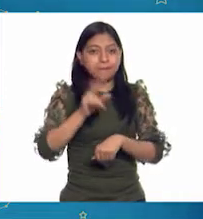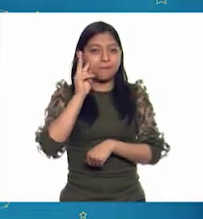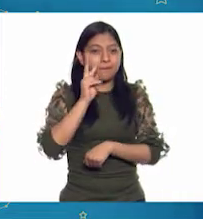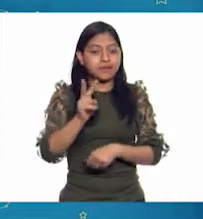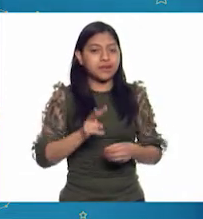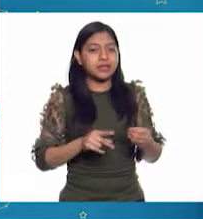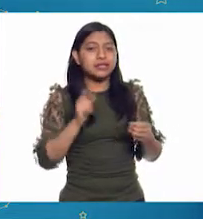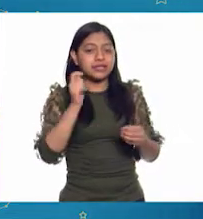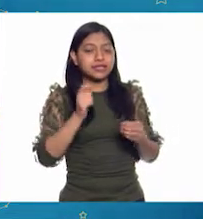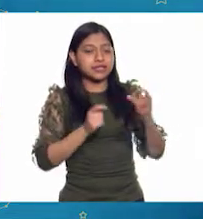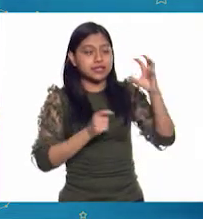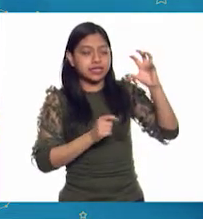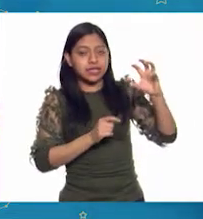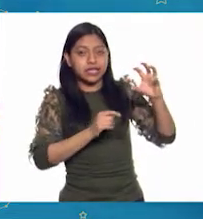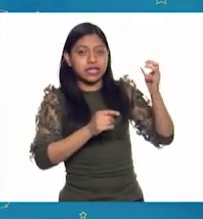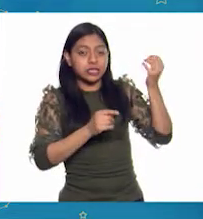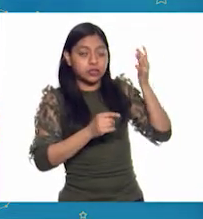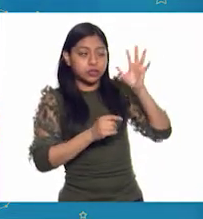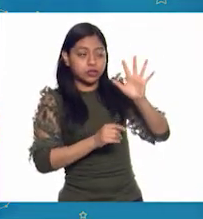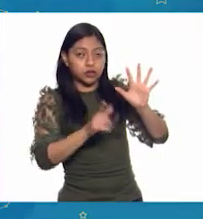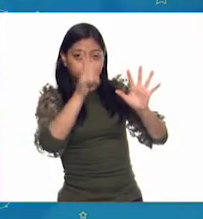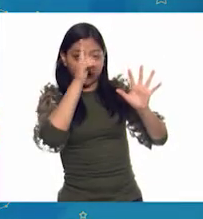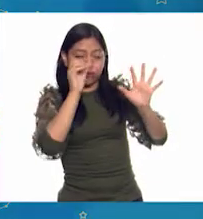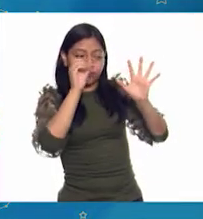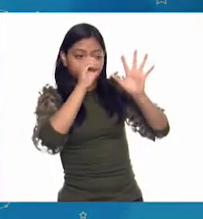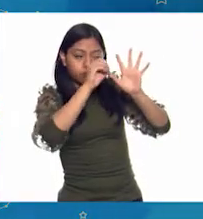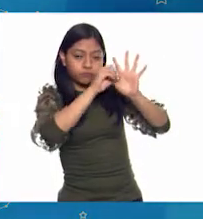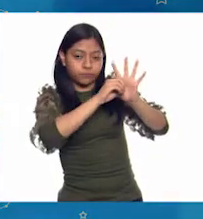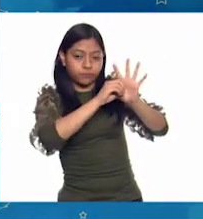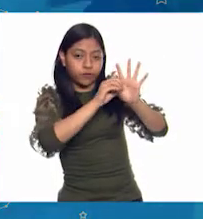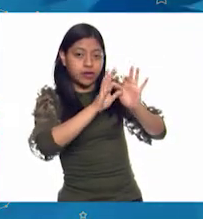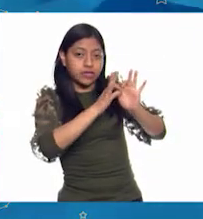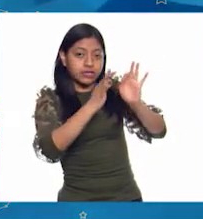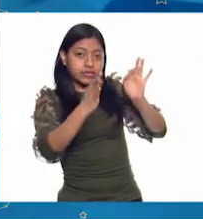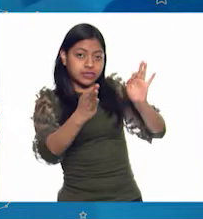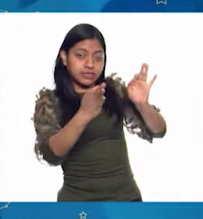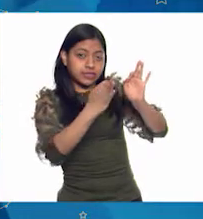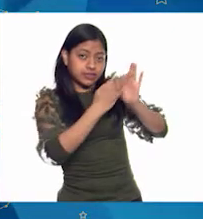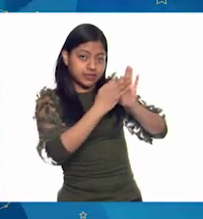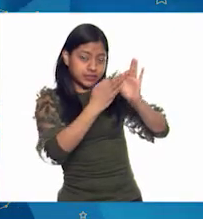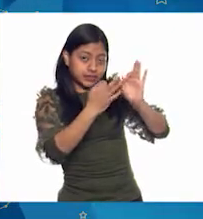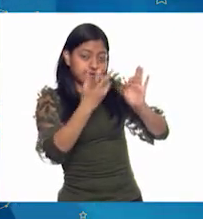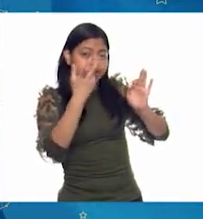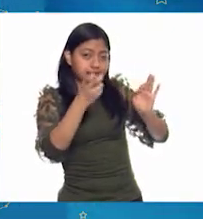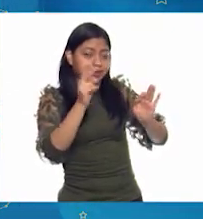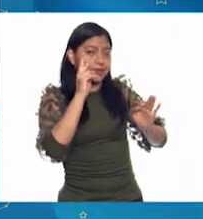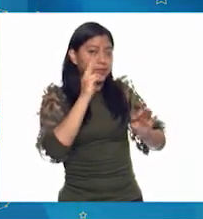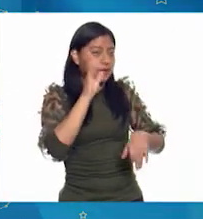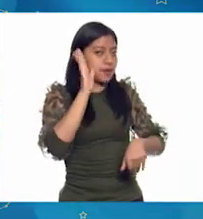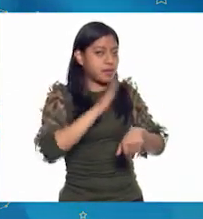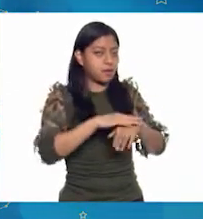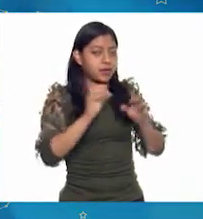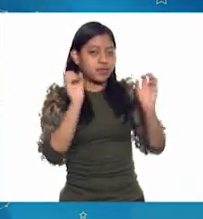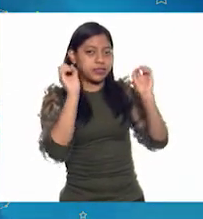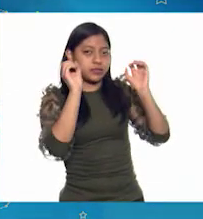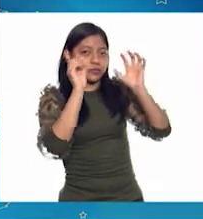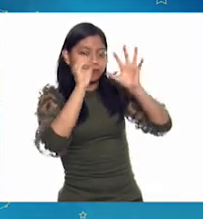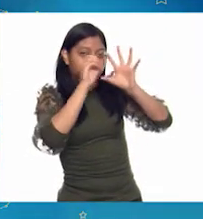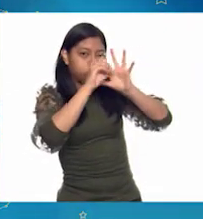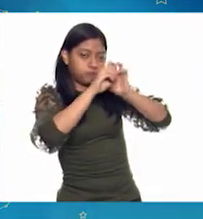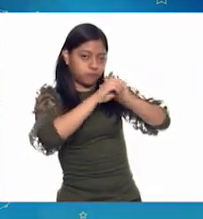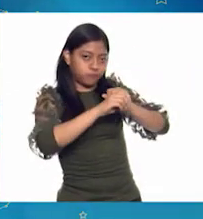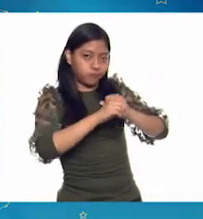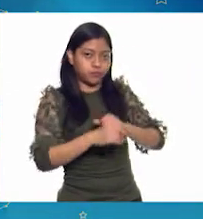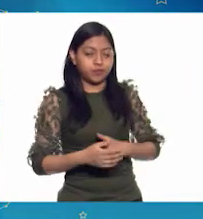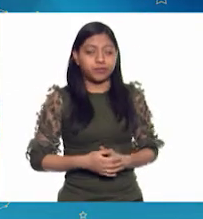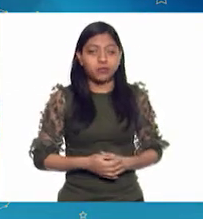oscurecido por la penumbra, que dependiendo qué tan cerca o lejos de la banda de sombra esté, será su intensidad. Cuando se